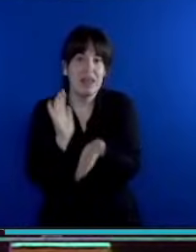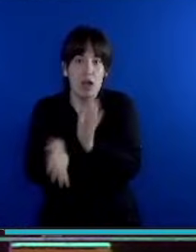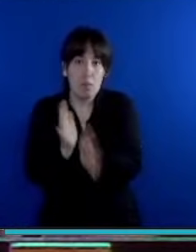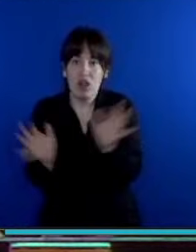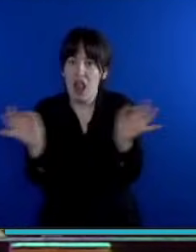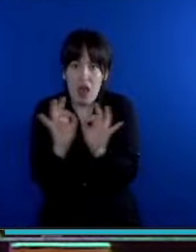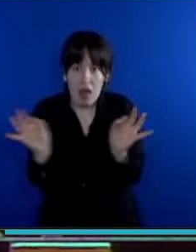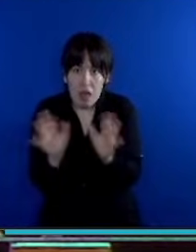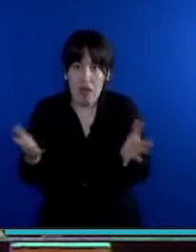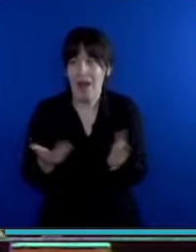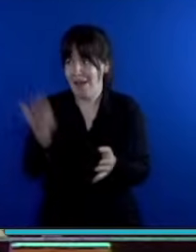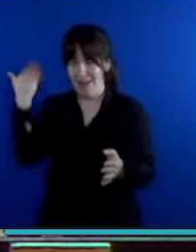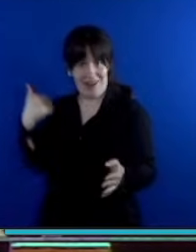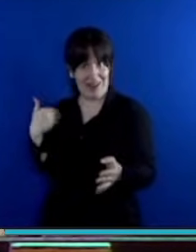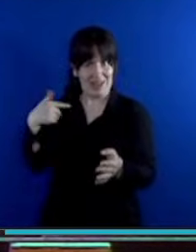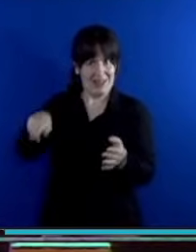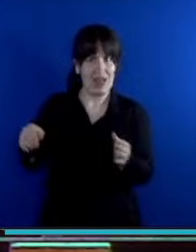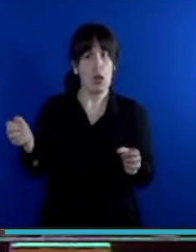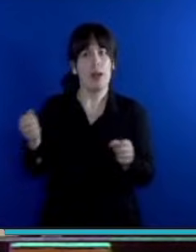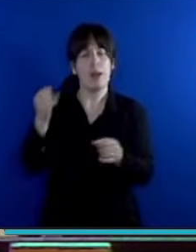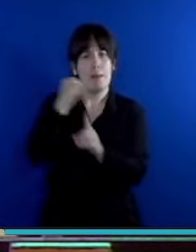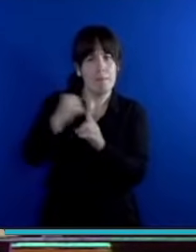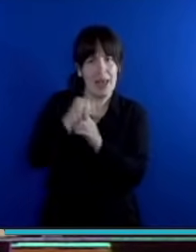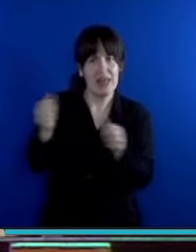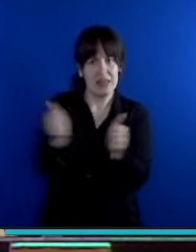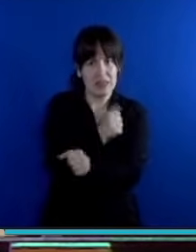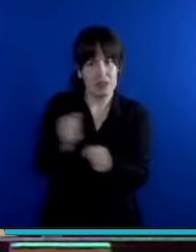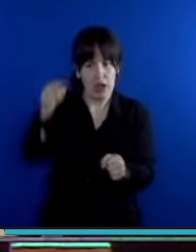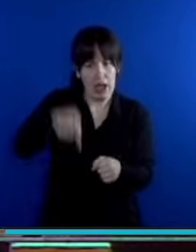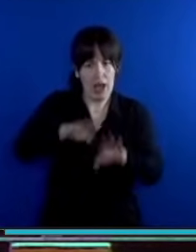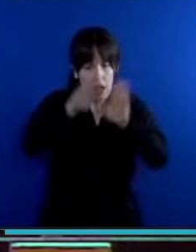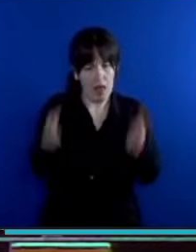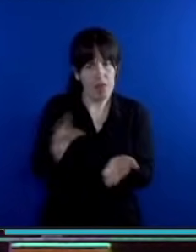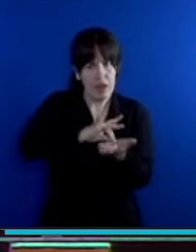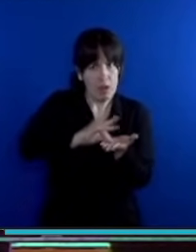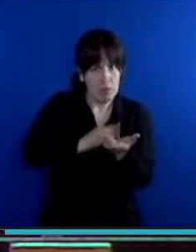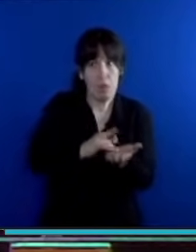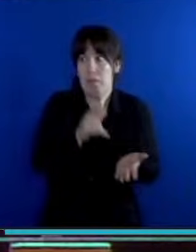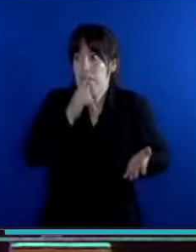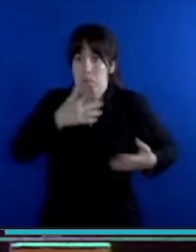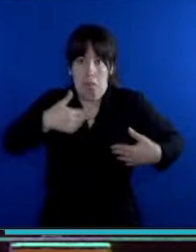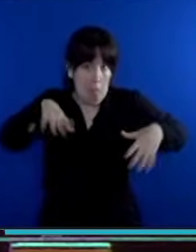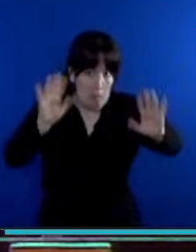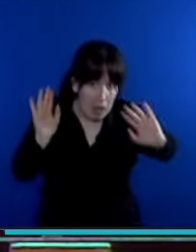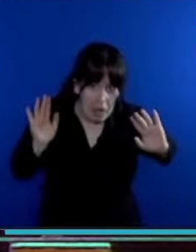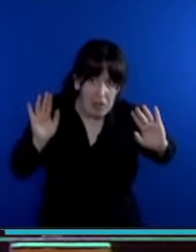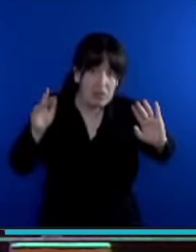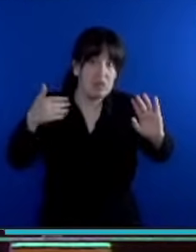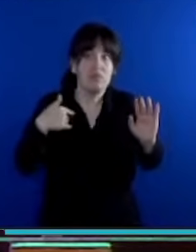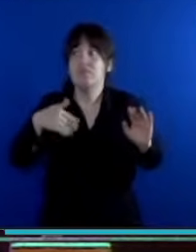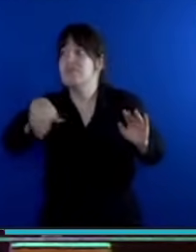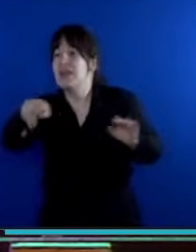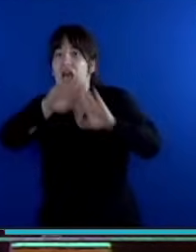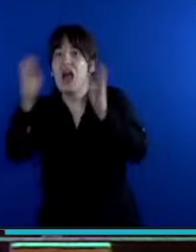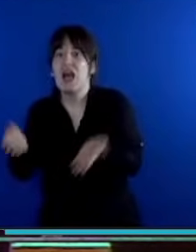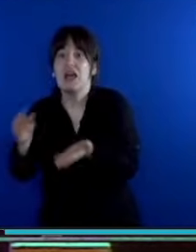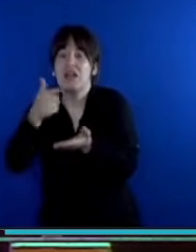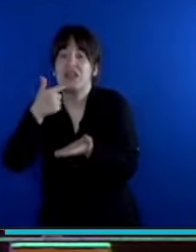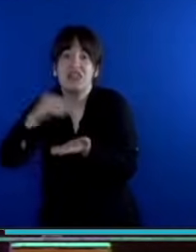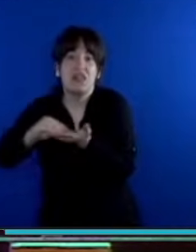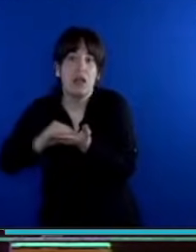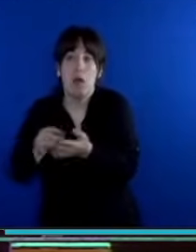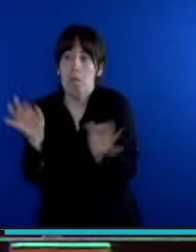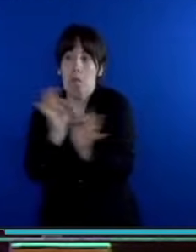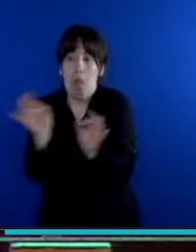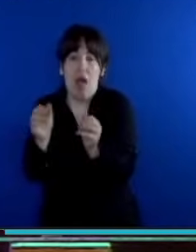haber sancionado la media sanción aquí en la Cámara de Diputados, pero pareciera que en el Senado esto no se va a tratar